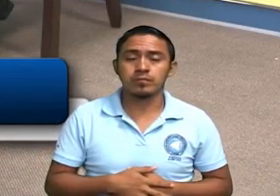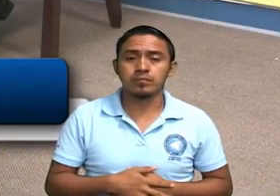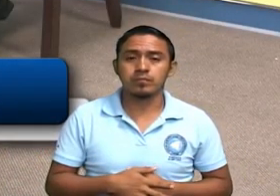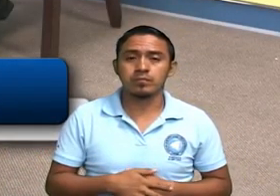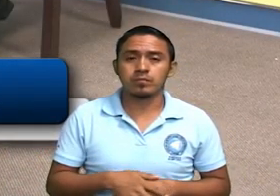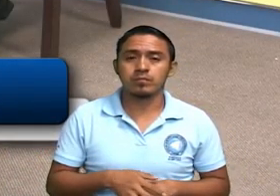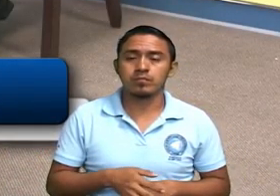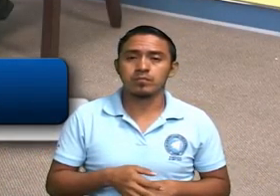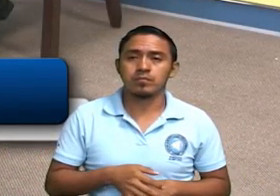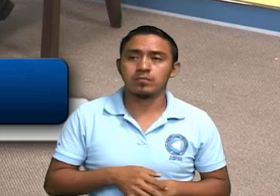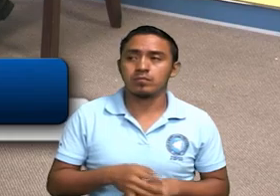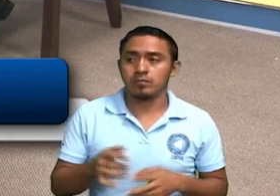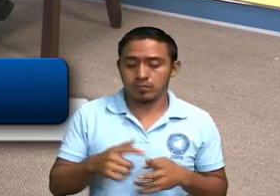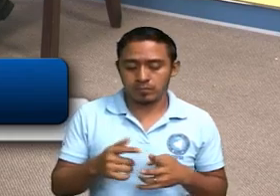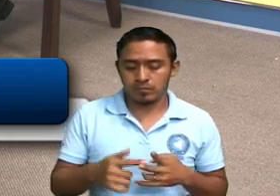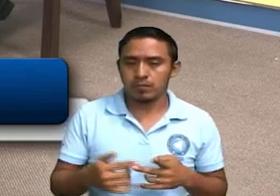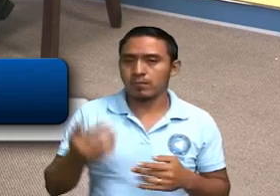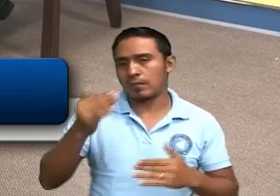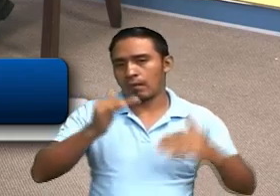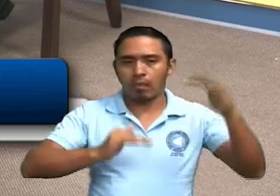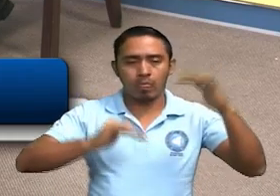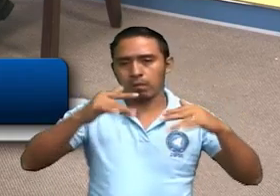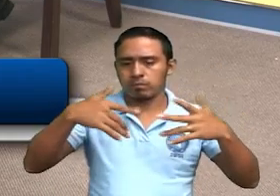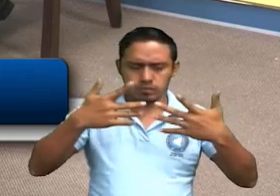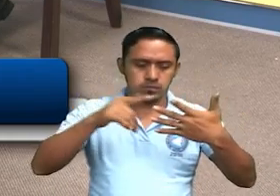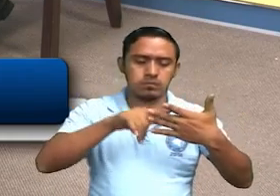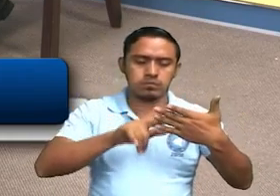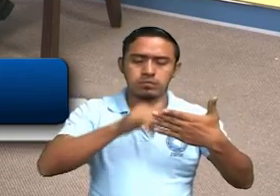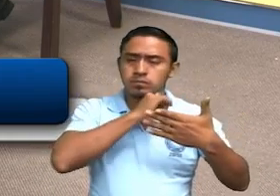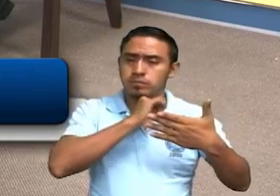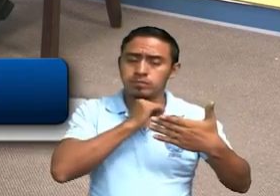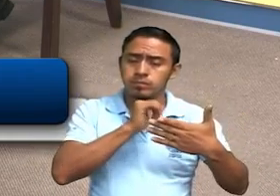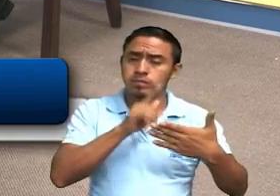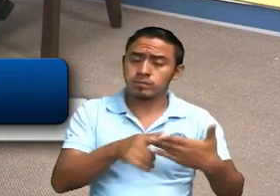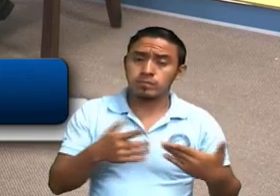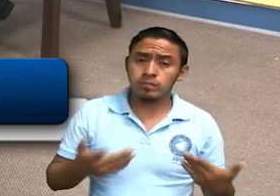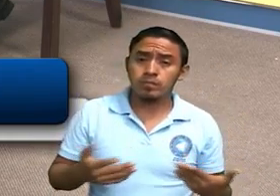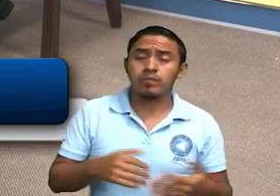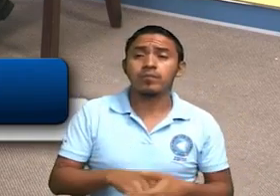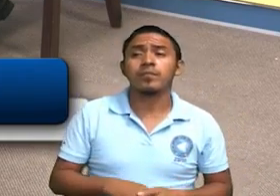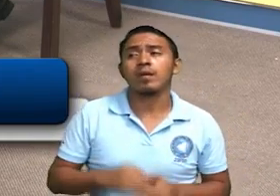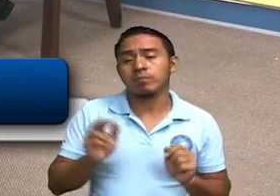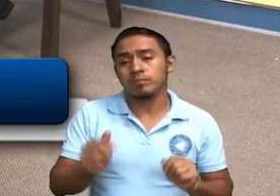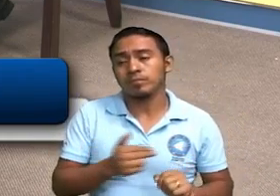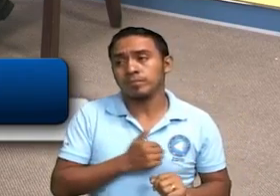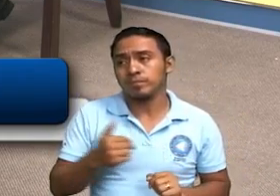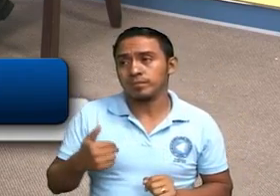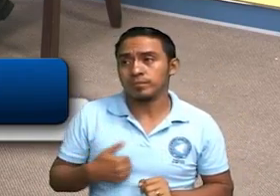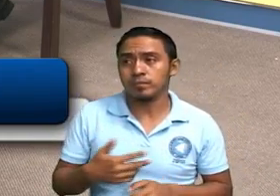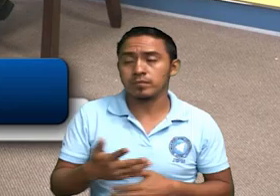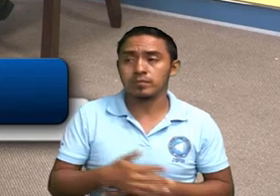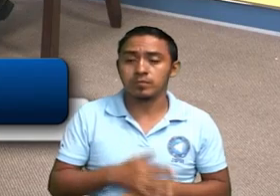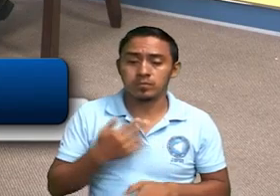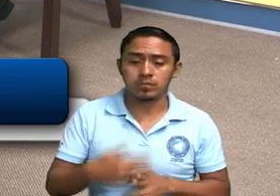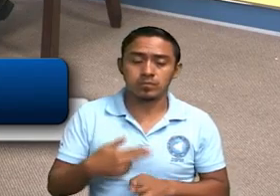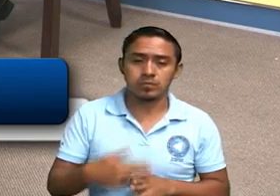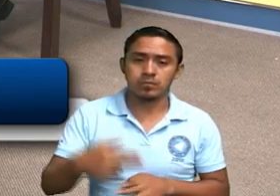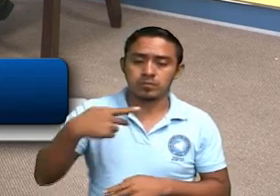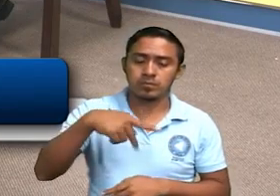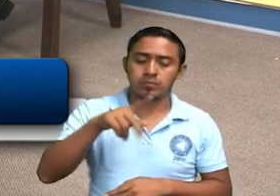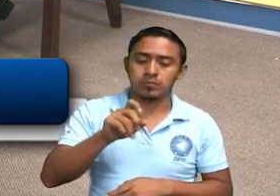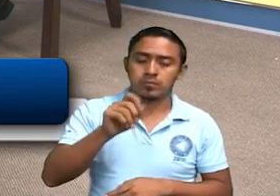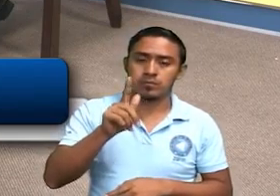en los dos salen alteradas los dos exámenes, entonces se le puede realizar un examen que se llama